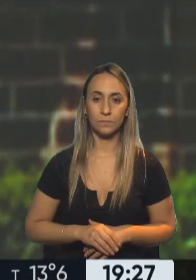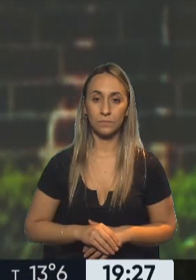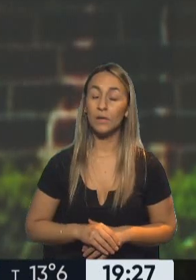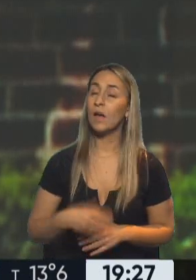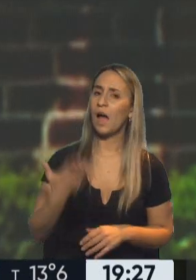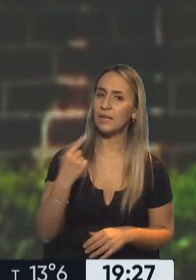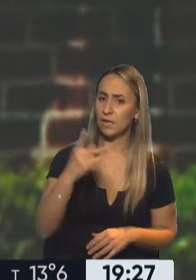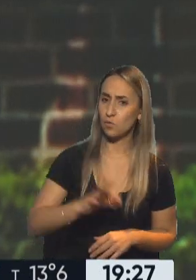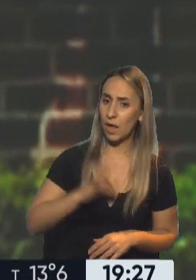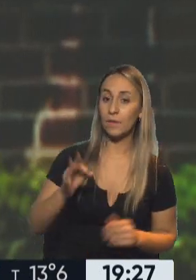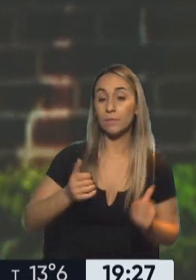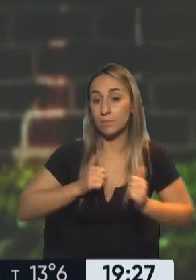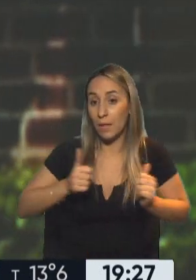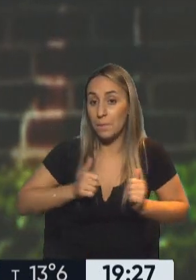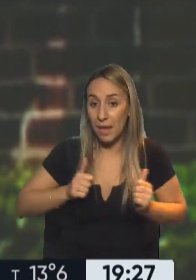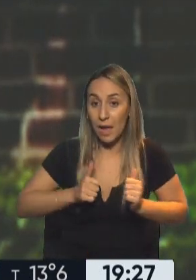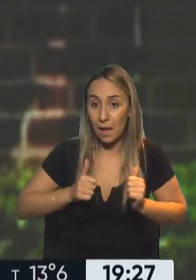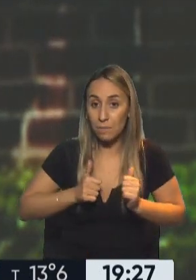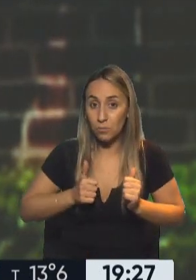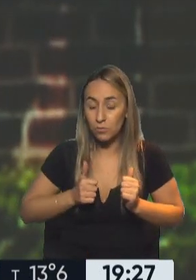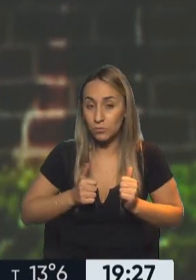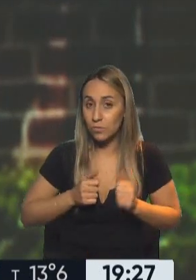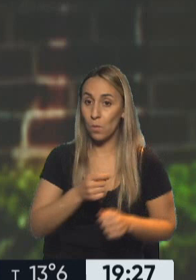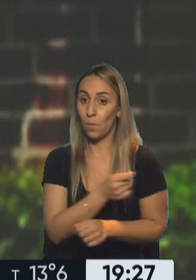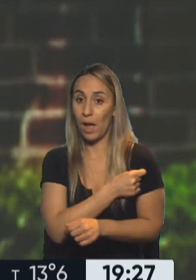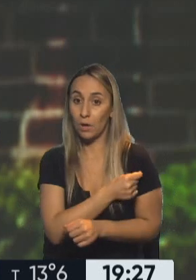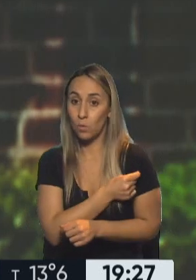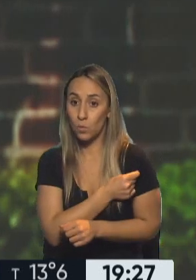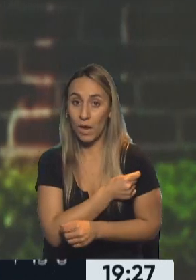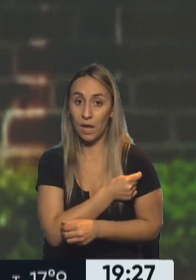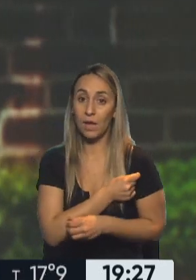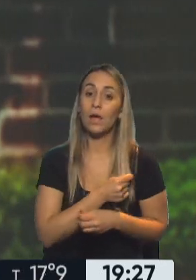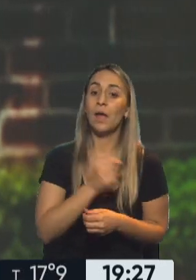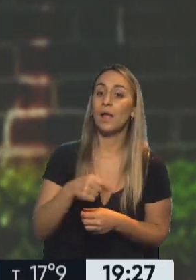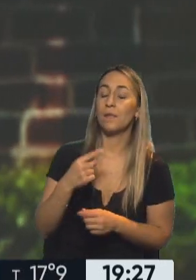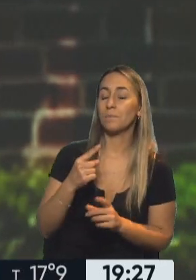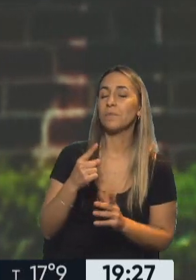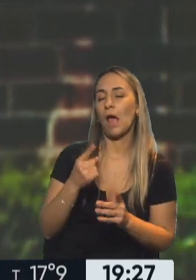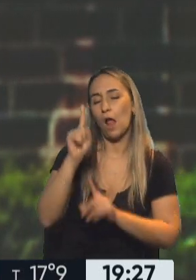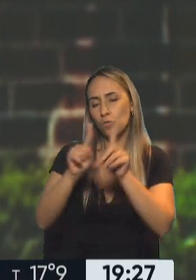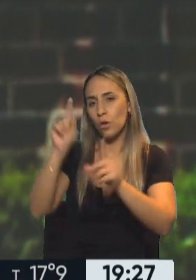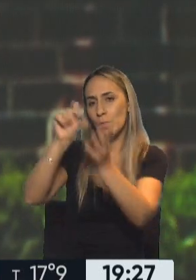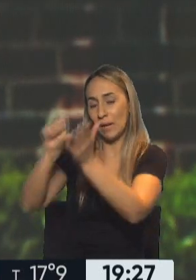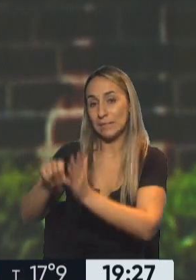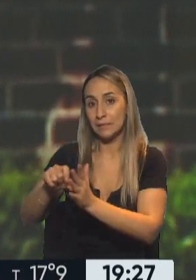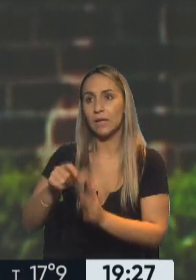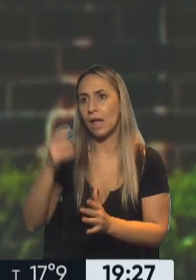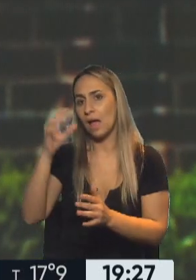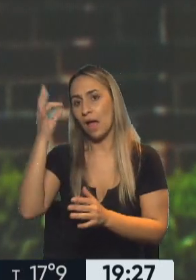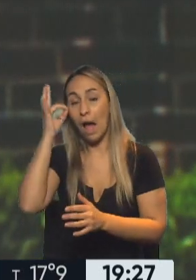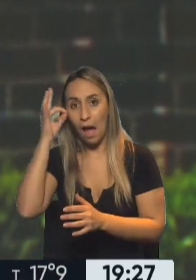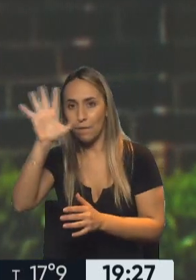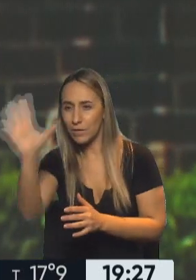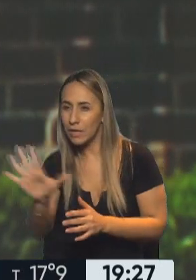Hace un año esperábamos las vacunas. Hoy las vacunas, salvo en algunos países, es cierto todavía, y sobre todo en África, son una realidad